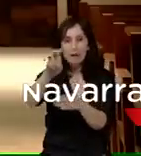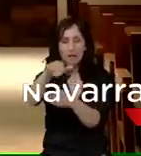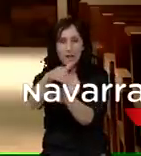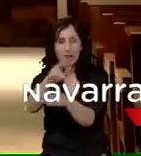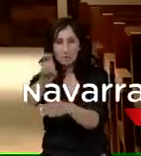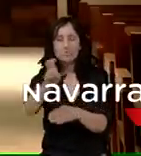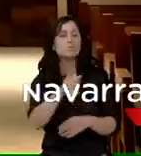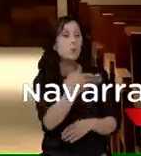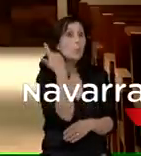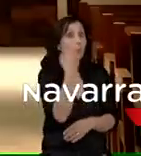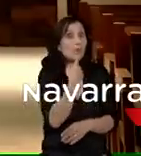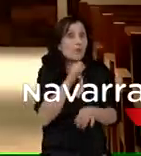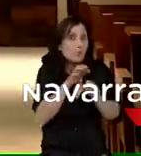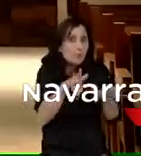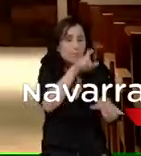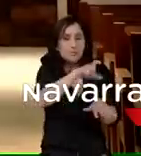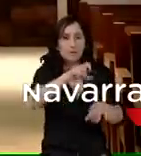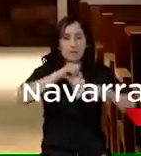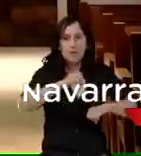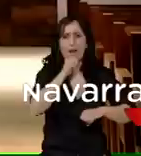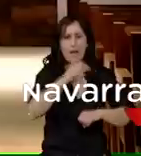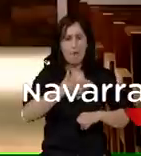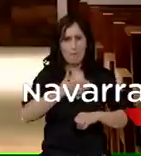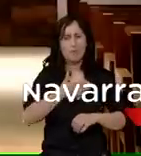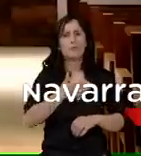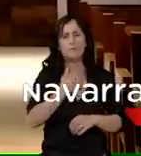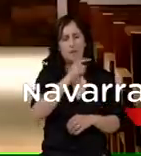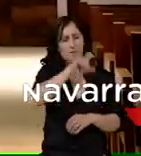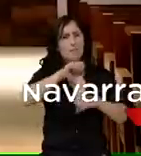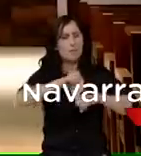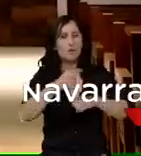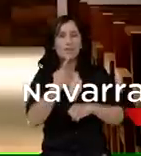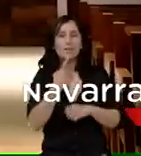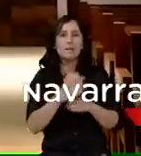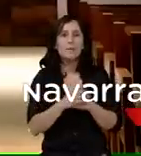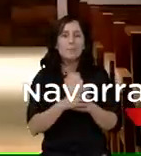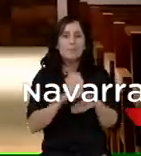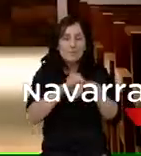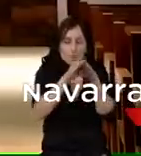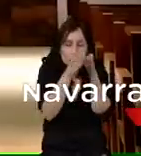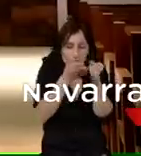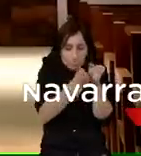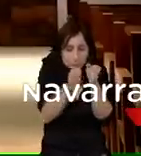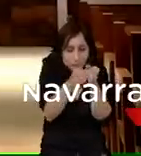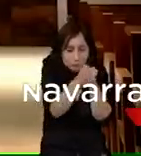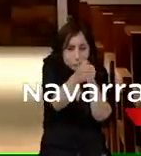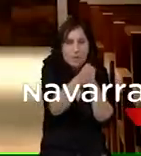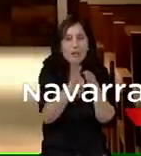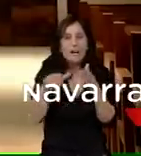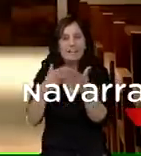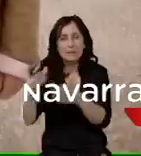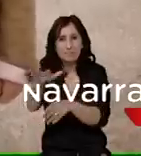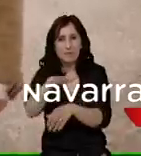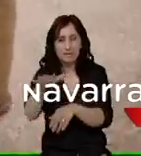localidad? Sí, decían los mayores, mi abuelo y la gente mayor decían que había un pasadizo de aquí hasta la replaceta que se